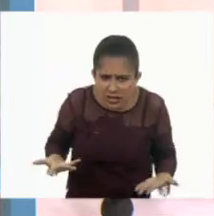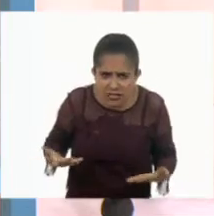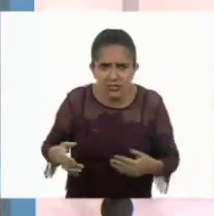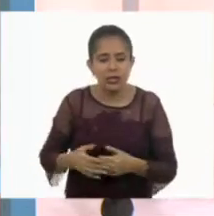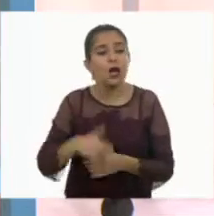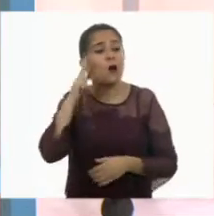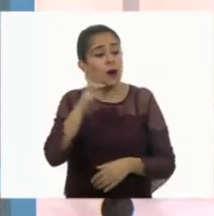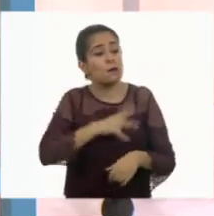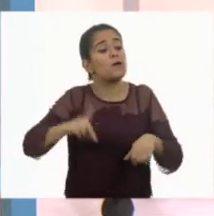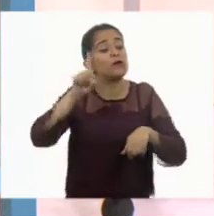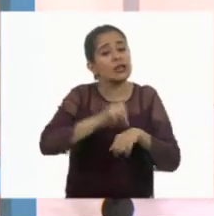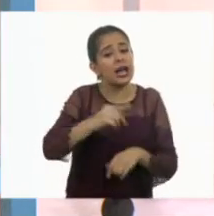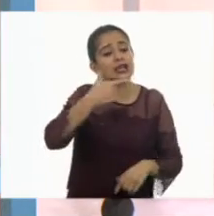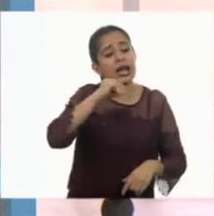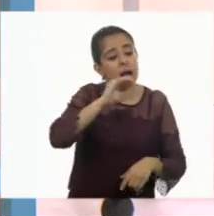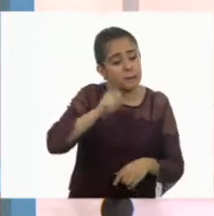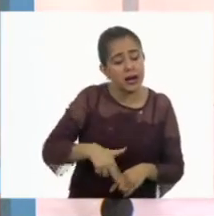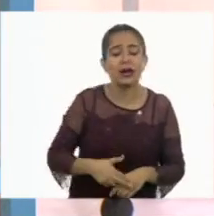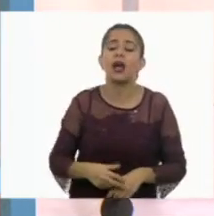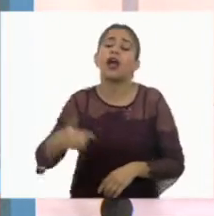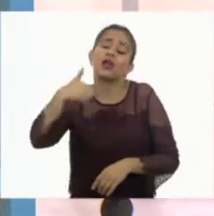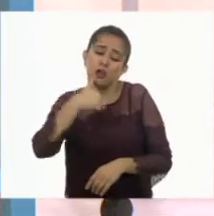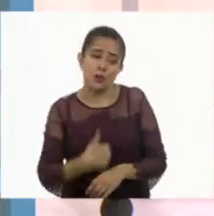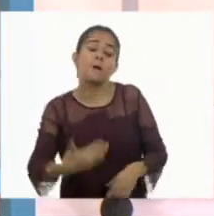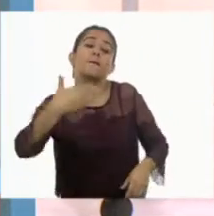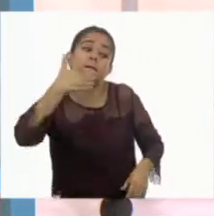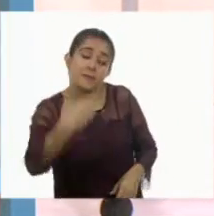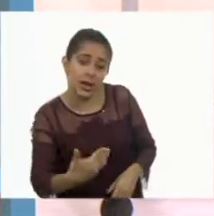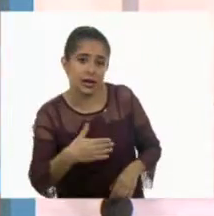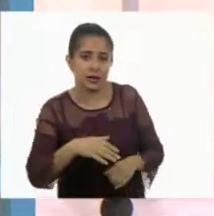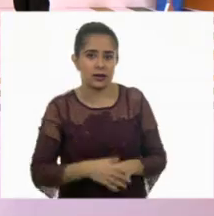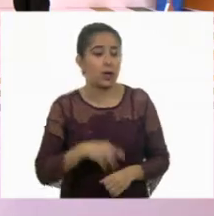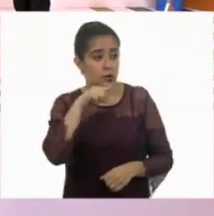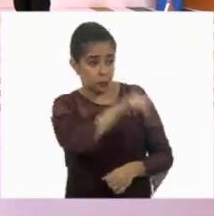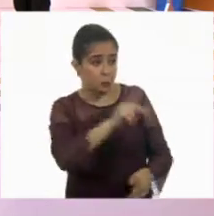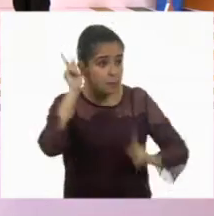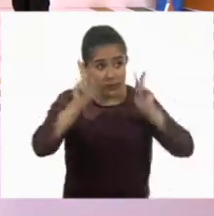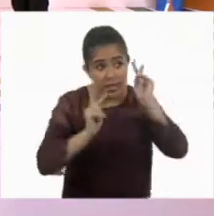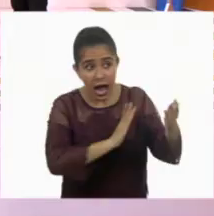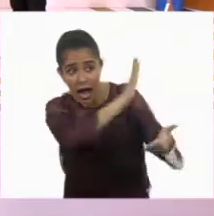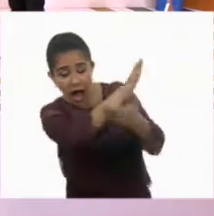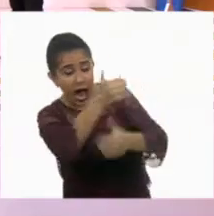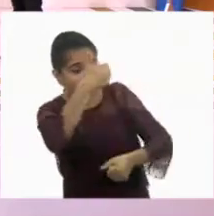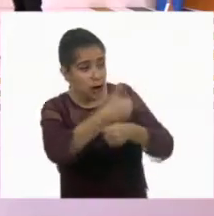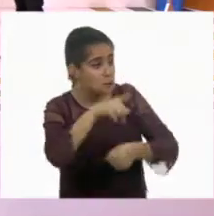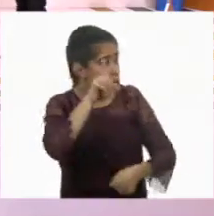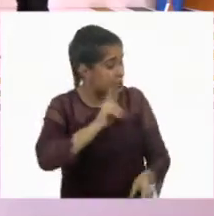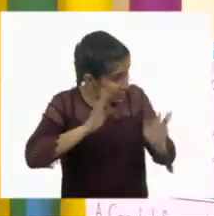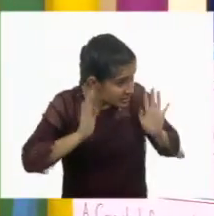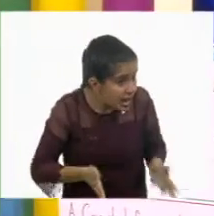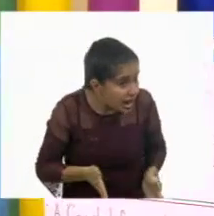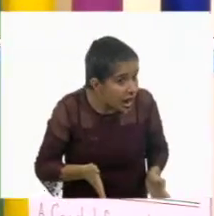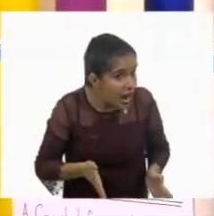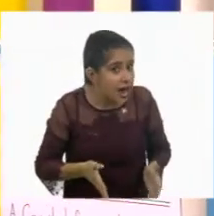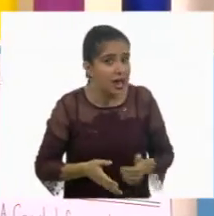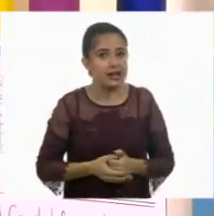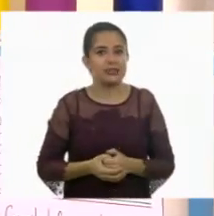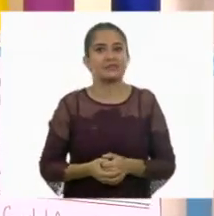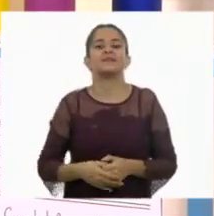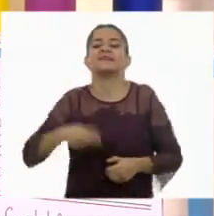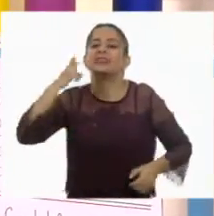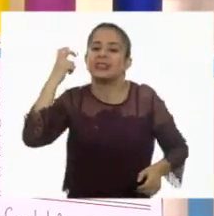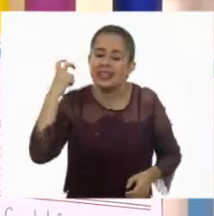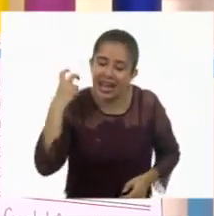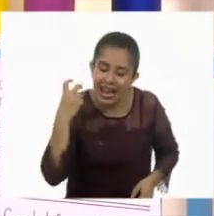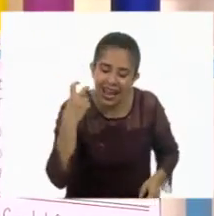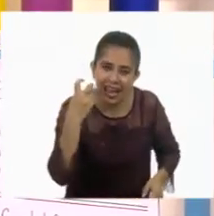Buenos días, Germán. Me fue muy bien. ¿Pudiste ir a visitar a tu abuelita? Este es el premio de los